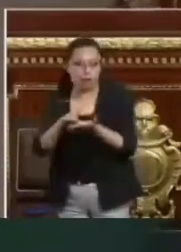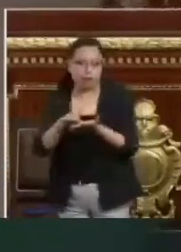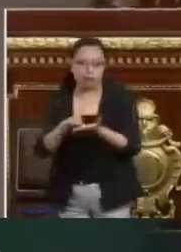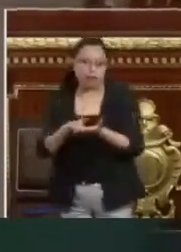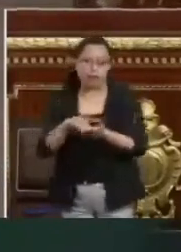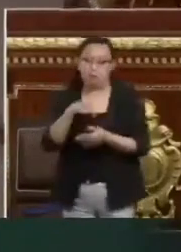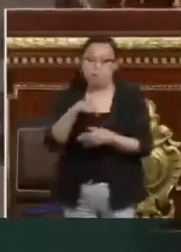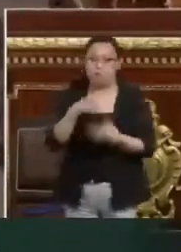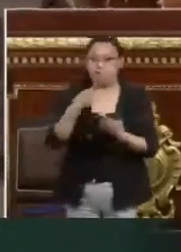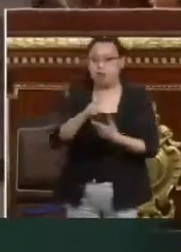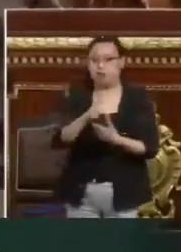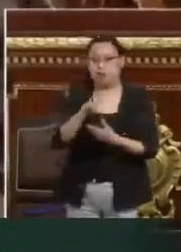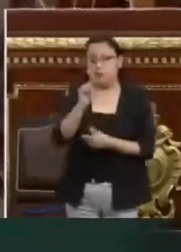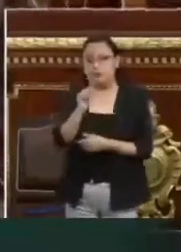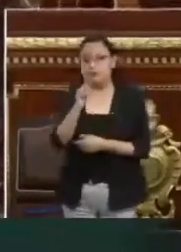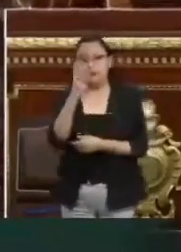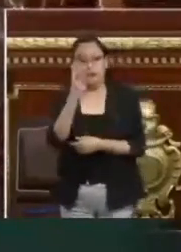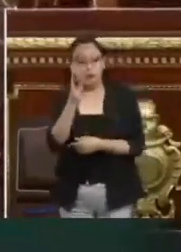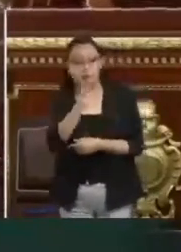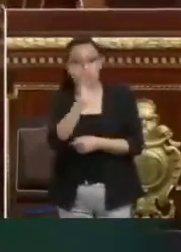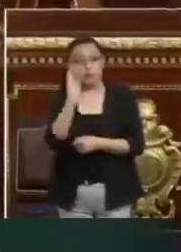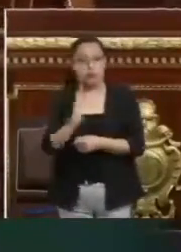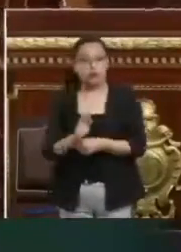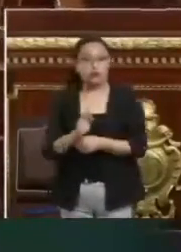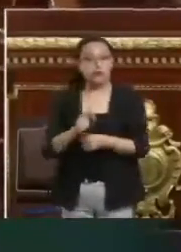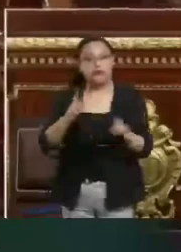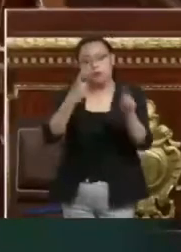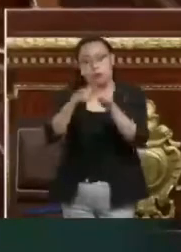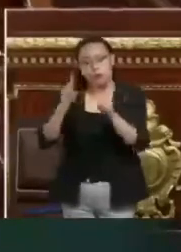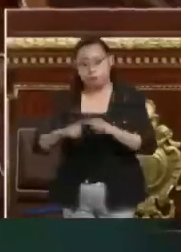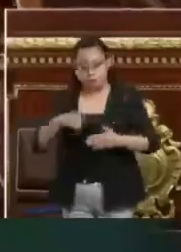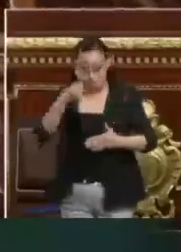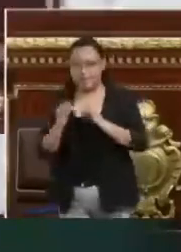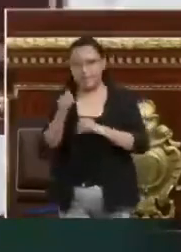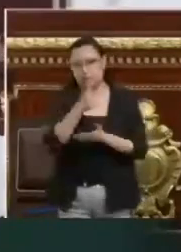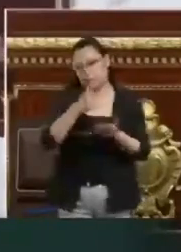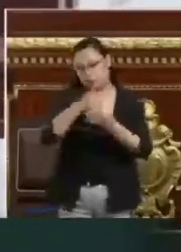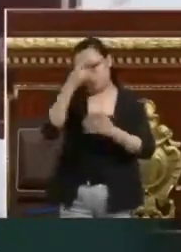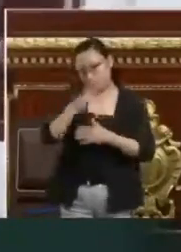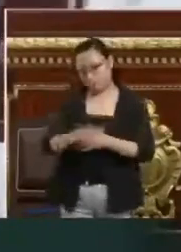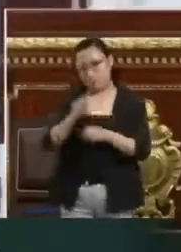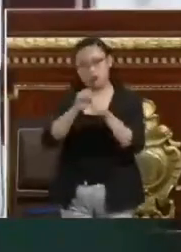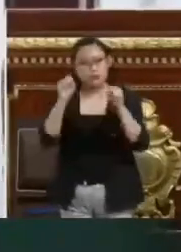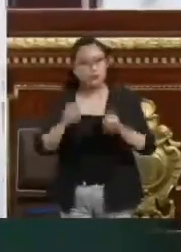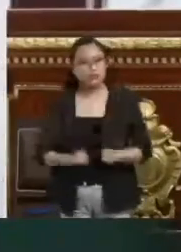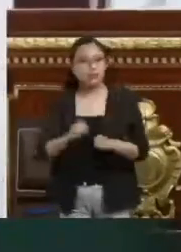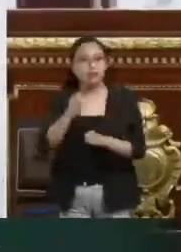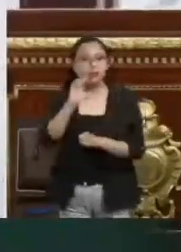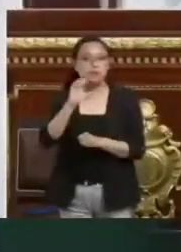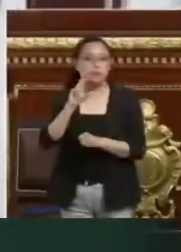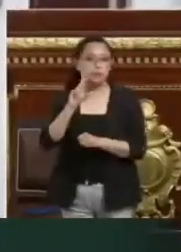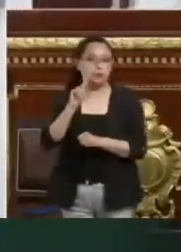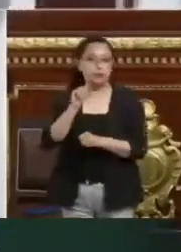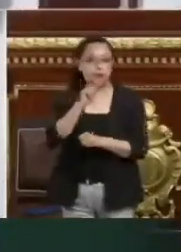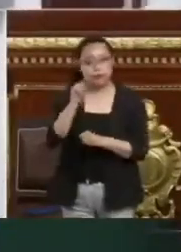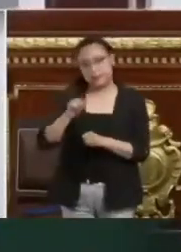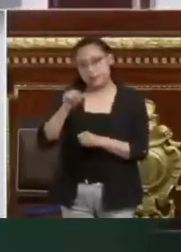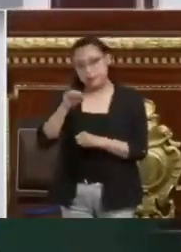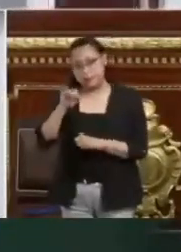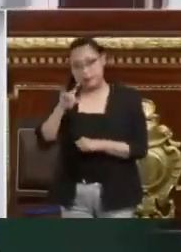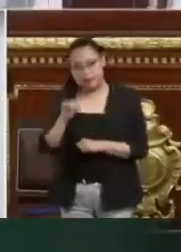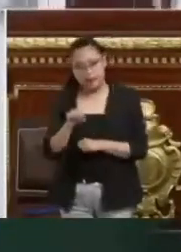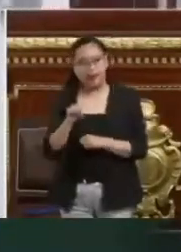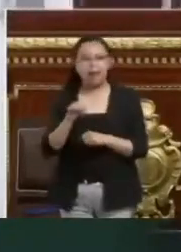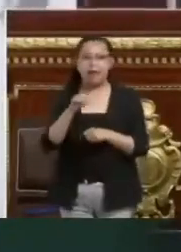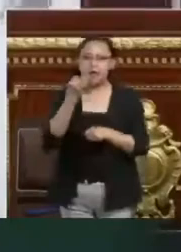recompensados a través de diversos incentivos. Asimismo, los sistemas de captación pluvial innovadores obtendrán un beneficio. La legisladora ahondó en